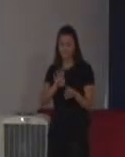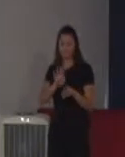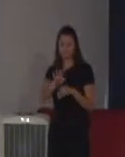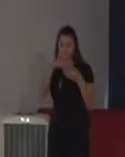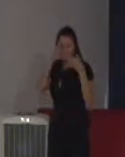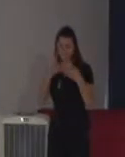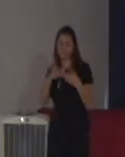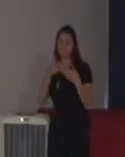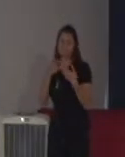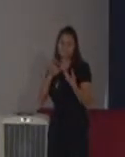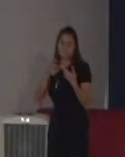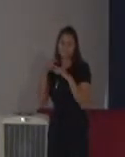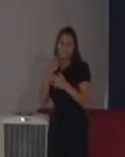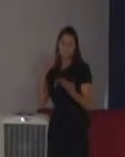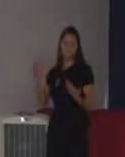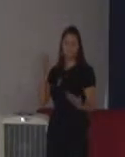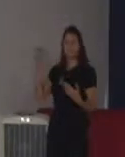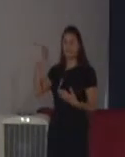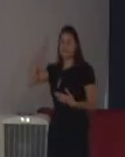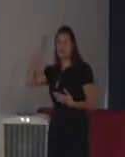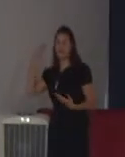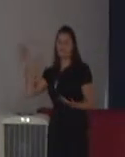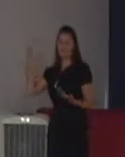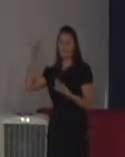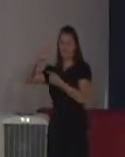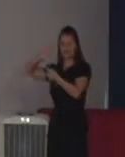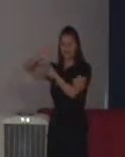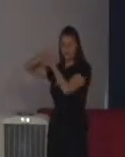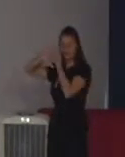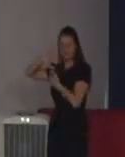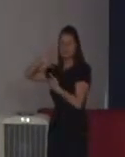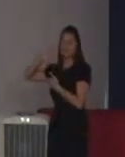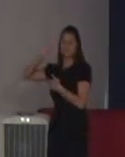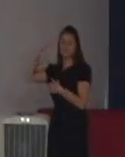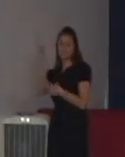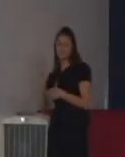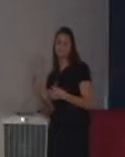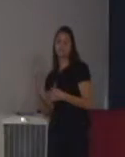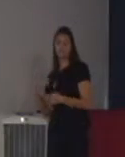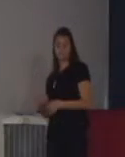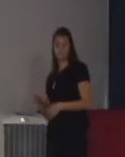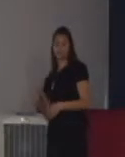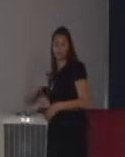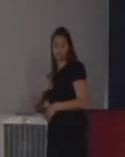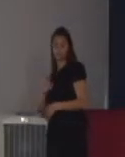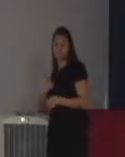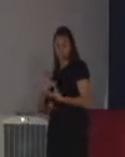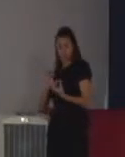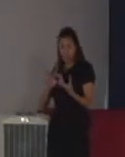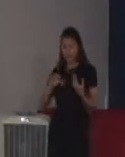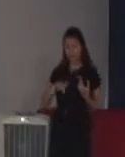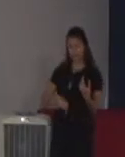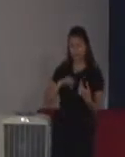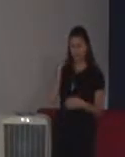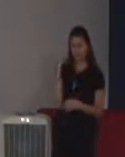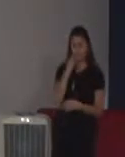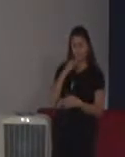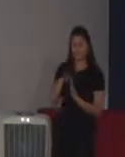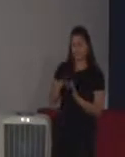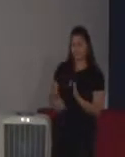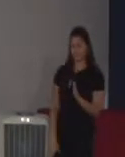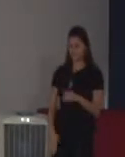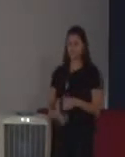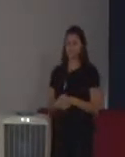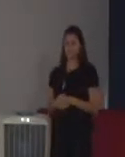respecto a países como Europa o Norteamérica, etcétera, incluso a países como Brasil, Argentina y Chile, estamos bastante retrasados.